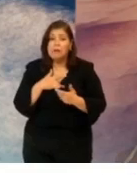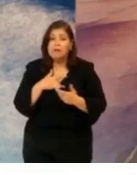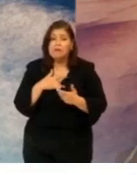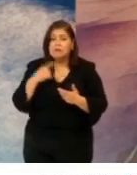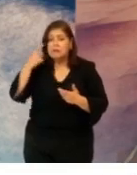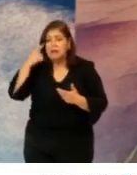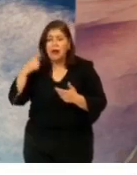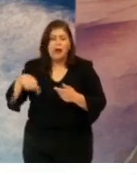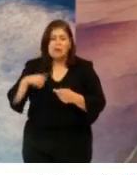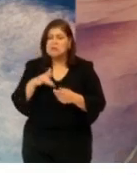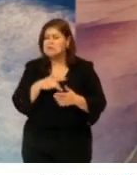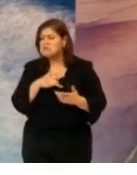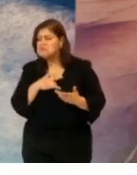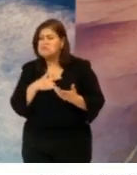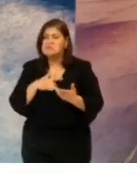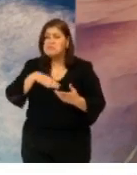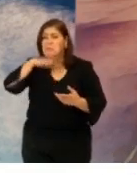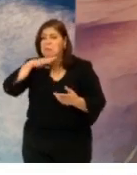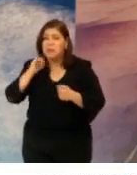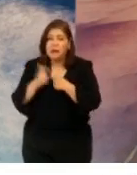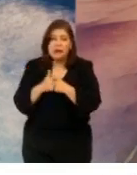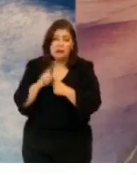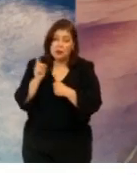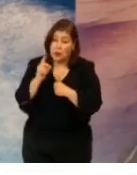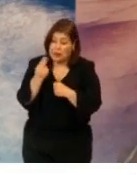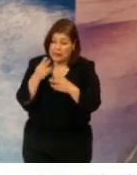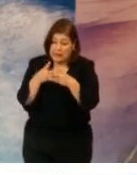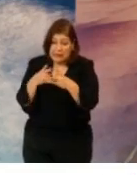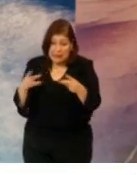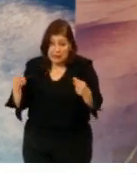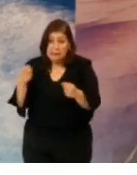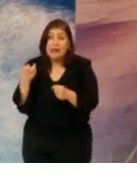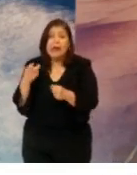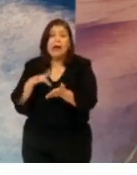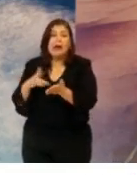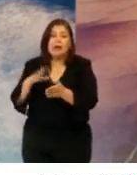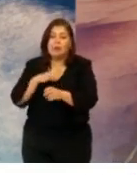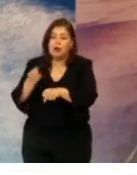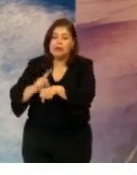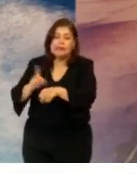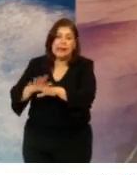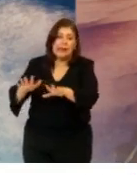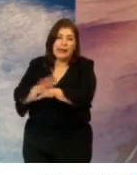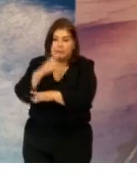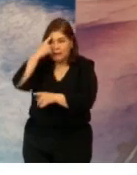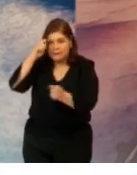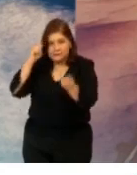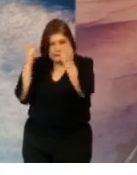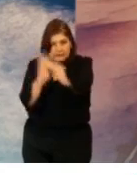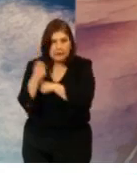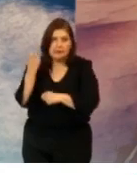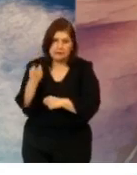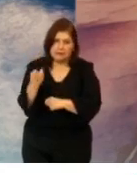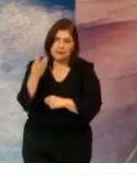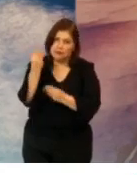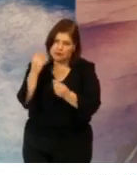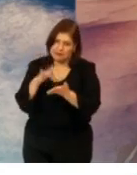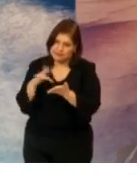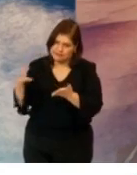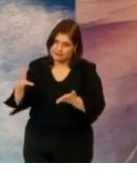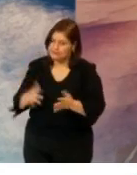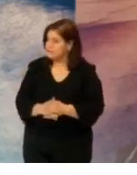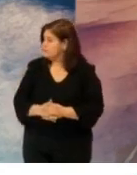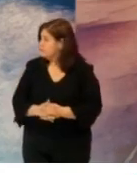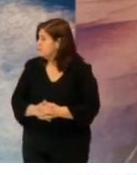momento hay gente que tiene sed. Pero eso no se soluciona si no hay comportamiento cotidiano. Muchísimas gracias, Bernardo.